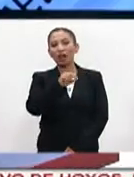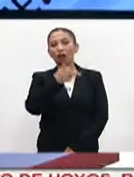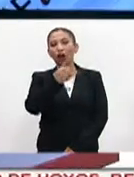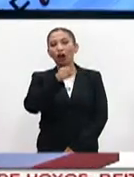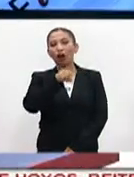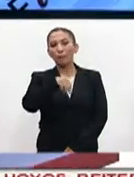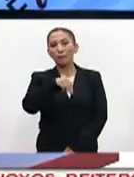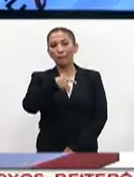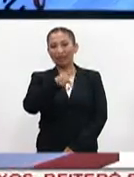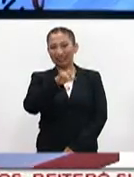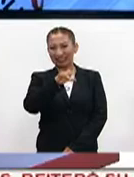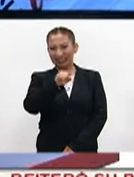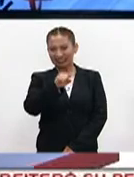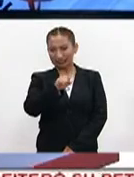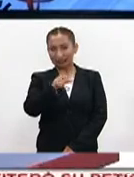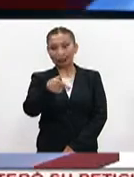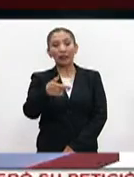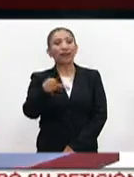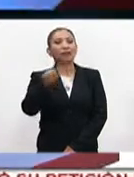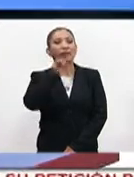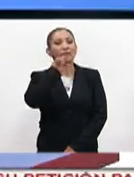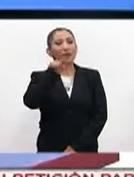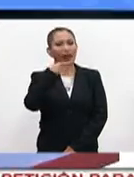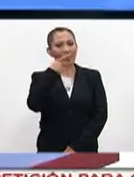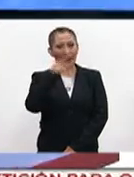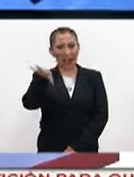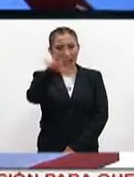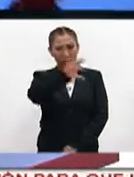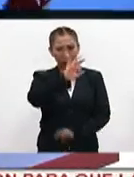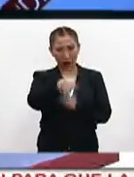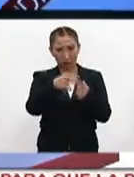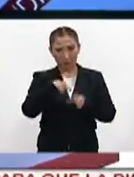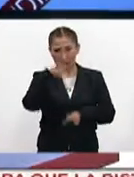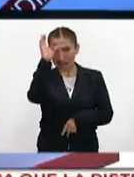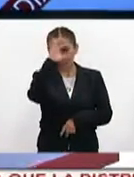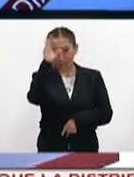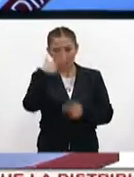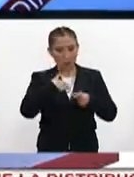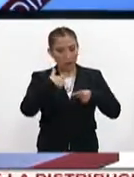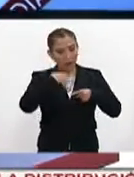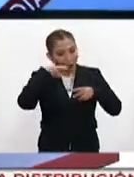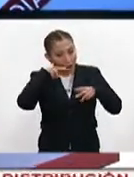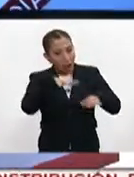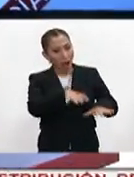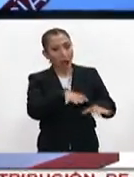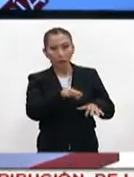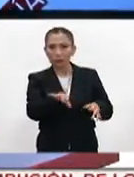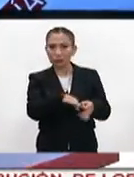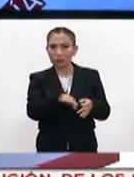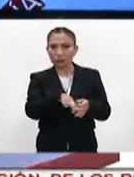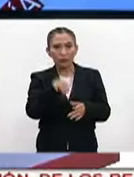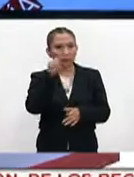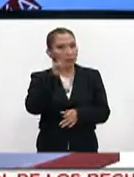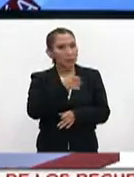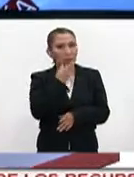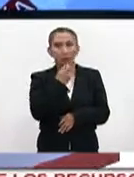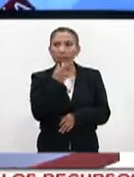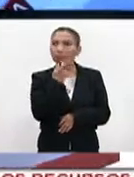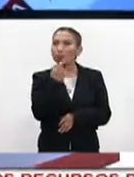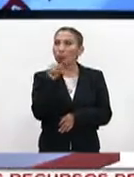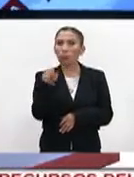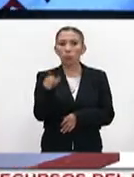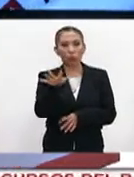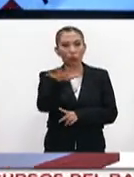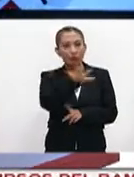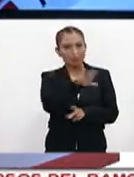comunidad científica, pero no solo en ellos, sino también en todas las personas. Es un hombre que había estado muy cercano siempre a